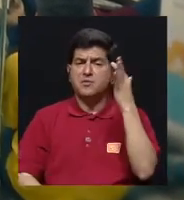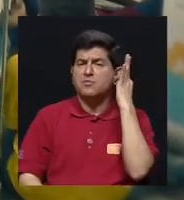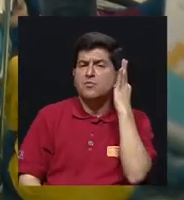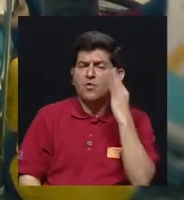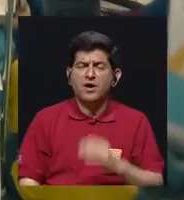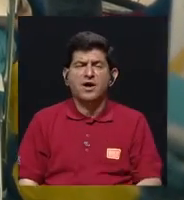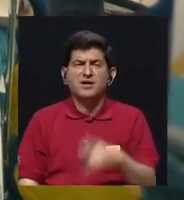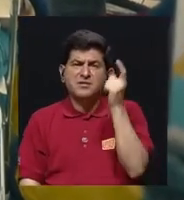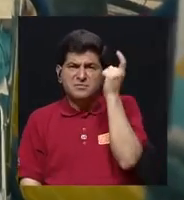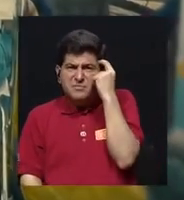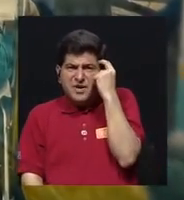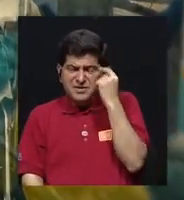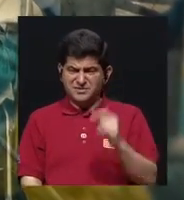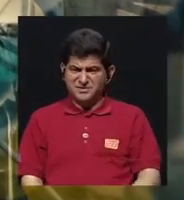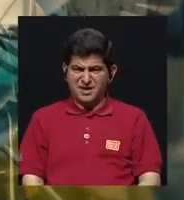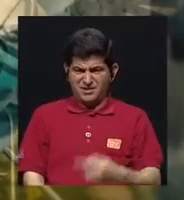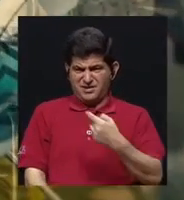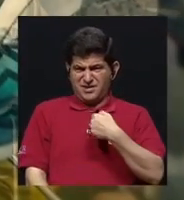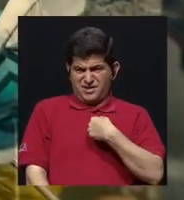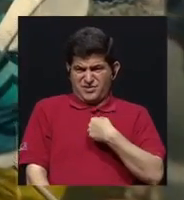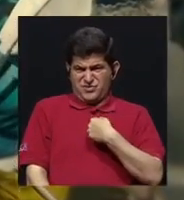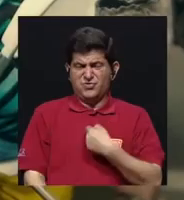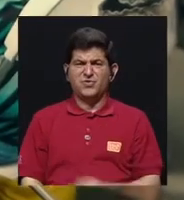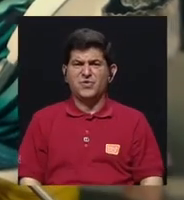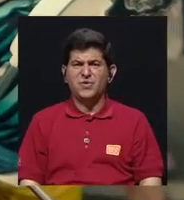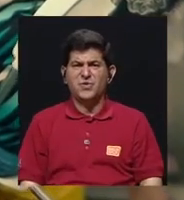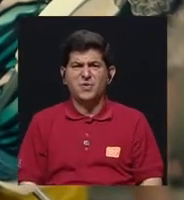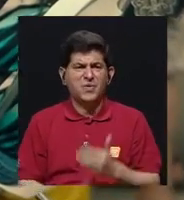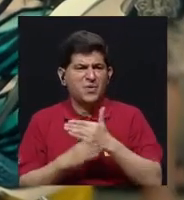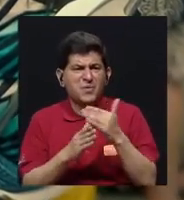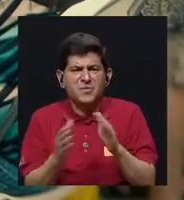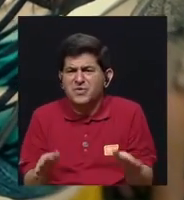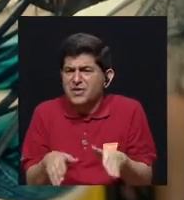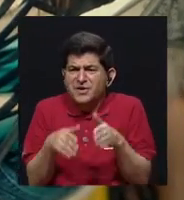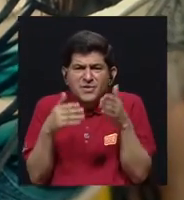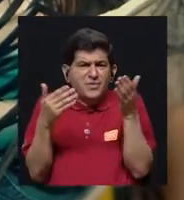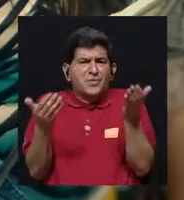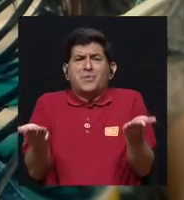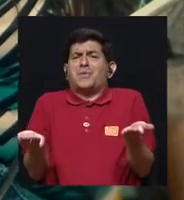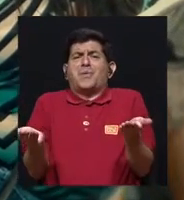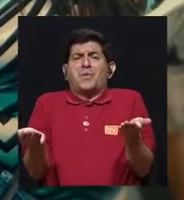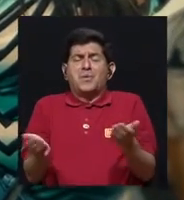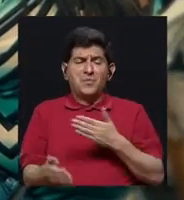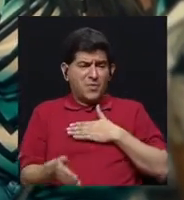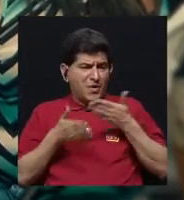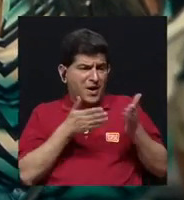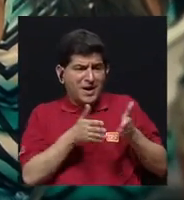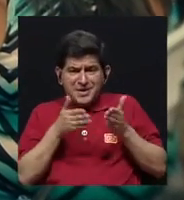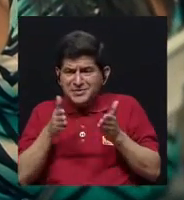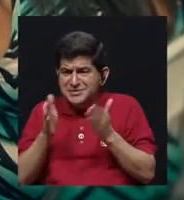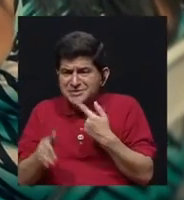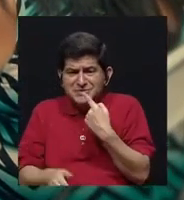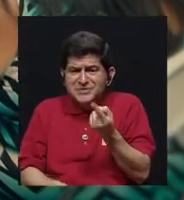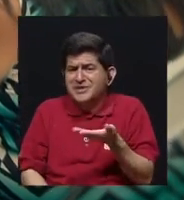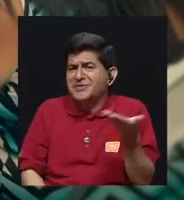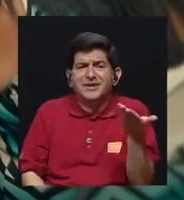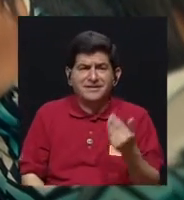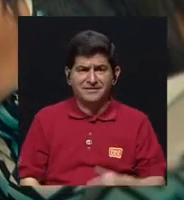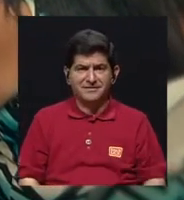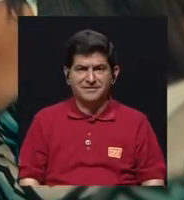mujeres llegan pensando en cómo hago, cómo comparto esto con mis hijos. Y por